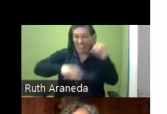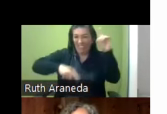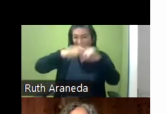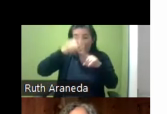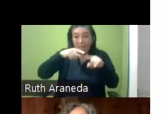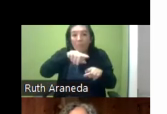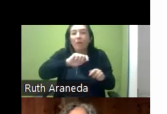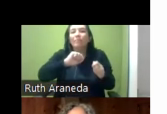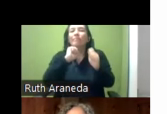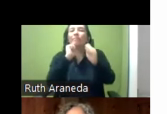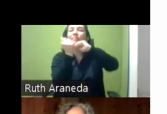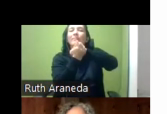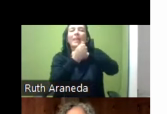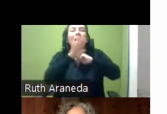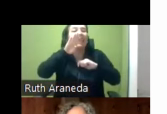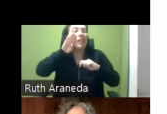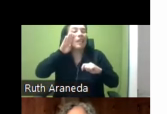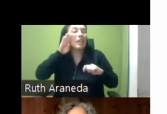Va a depender